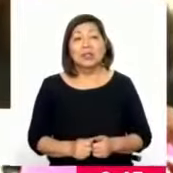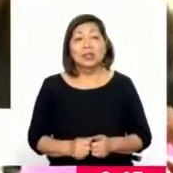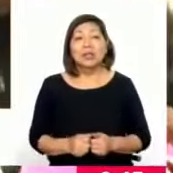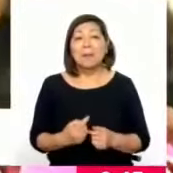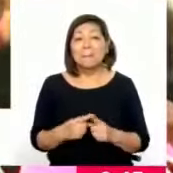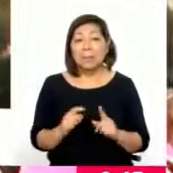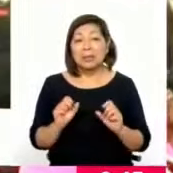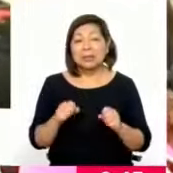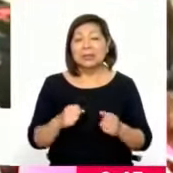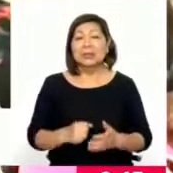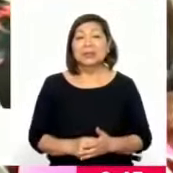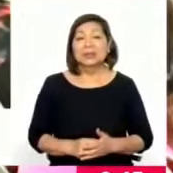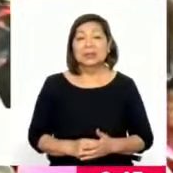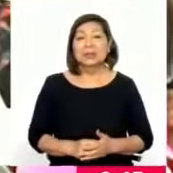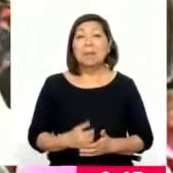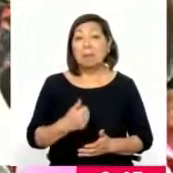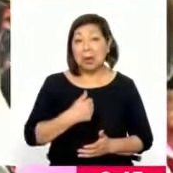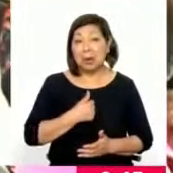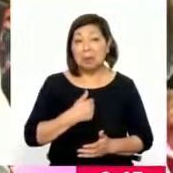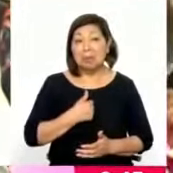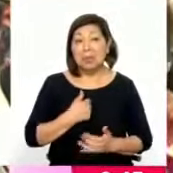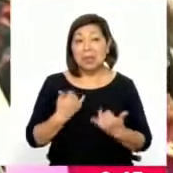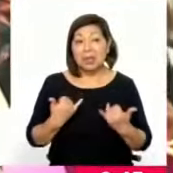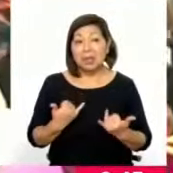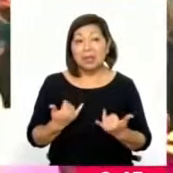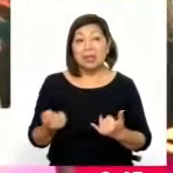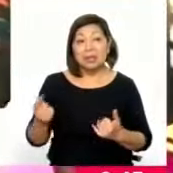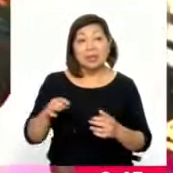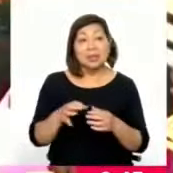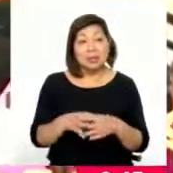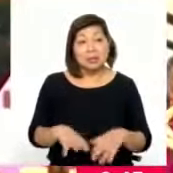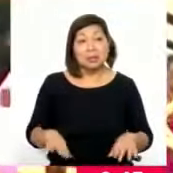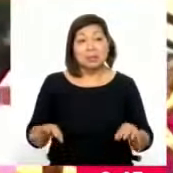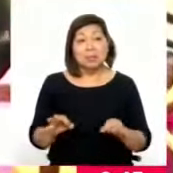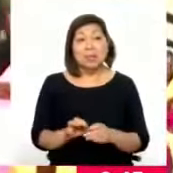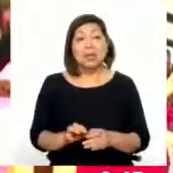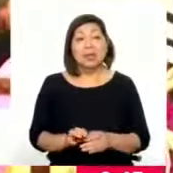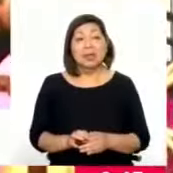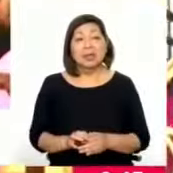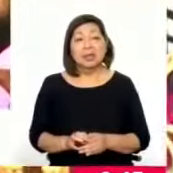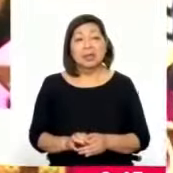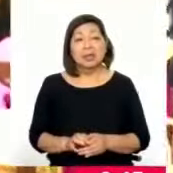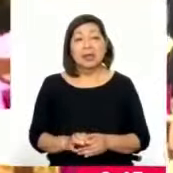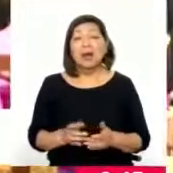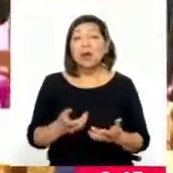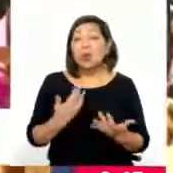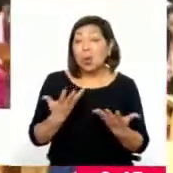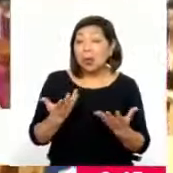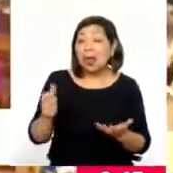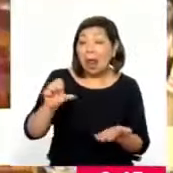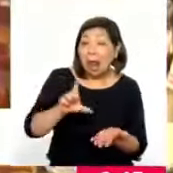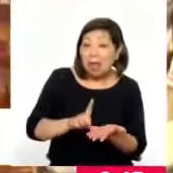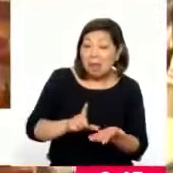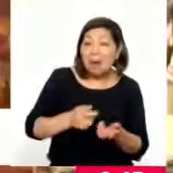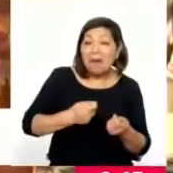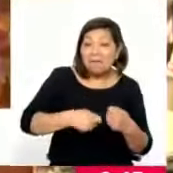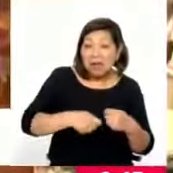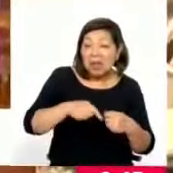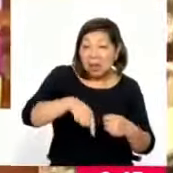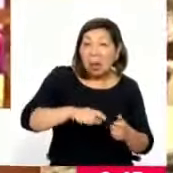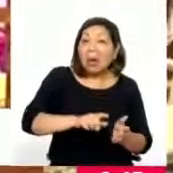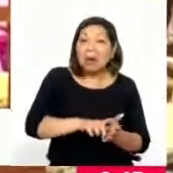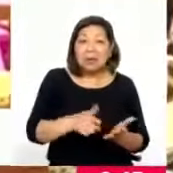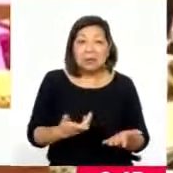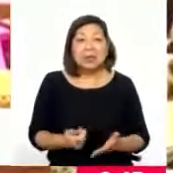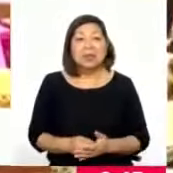sí, para mí esta feria sí es importante, para, digamos, eso dentro de mi familia, de mis hijos, de todo,